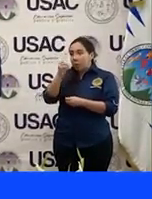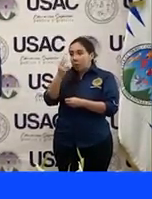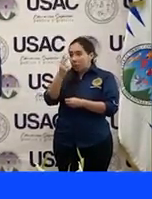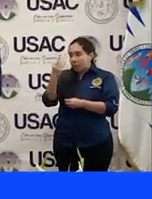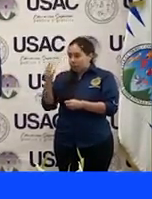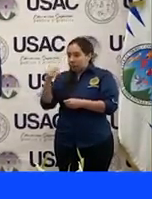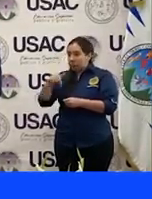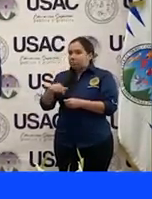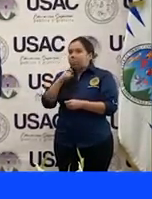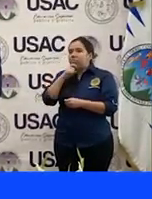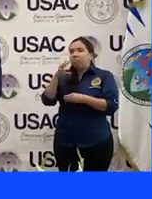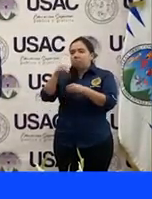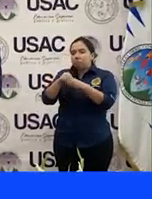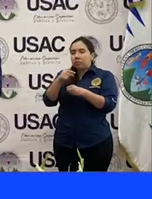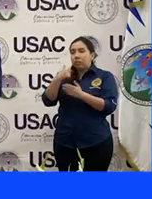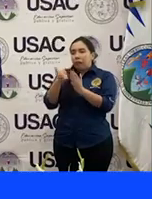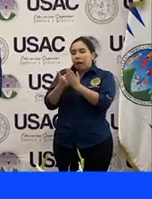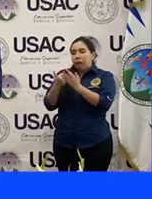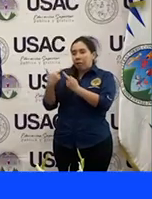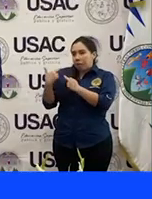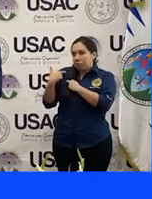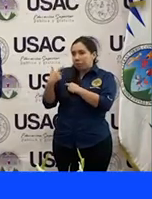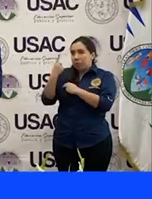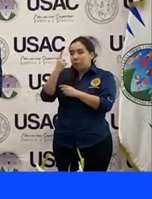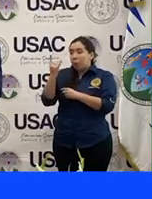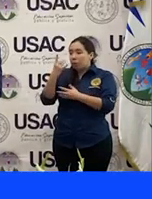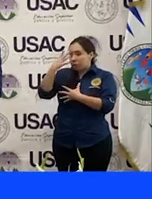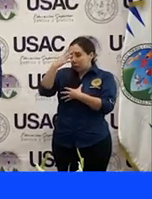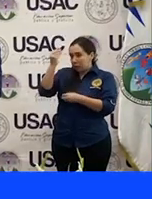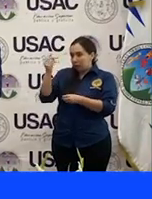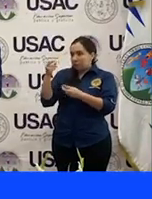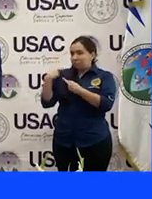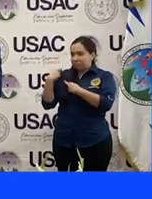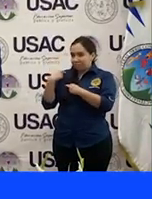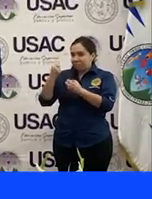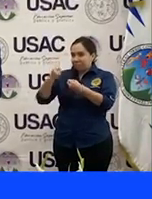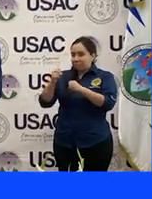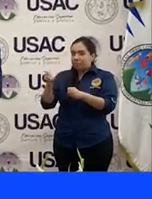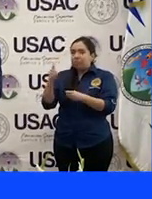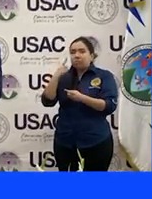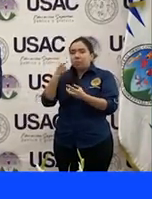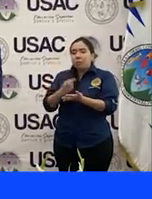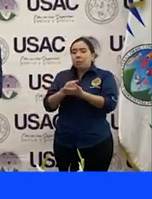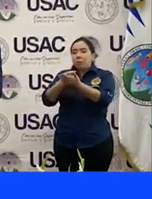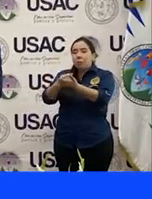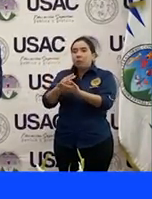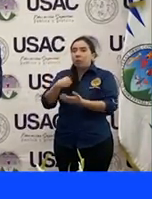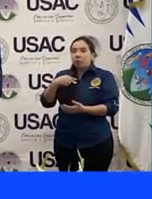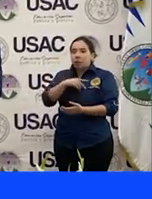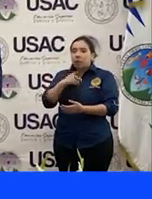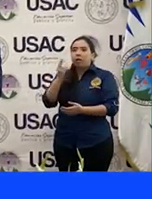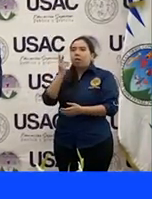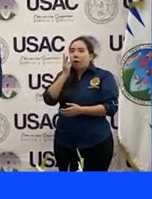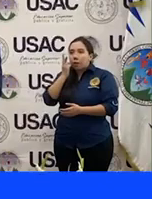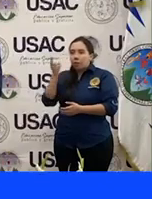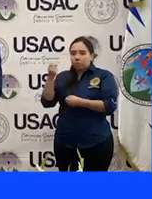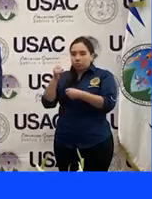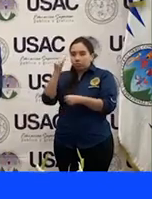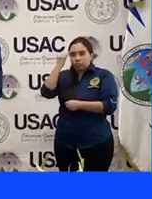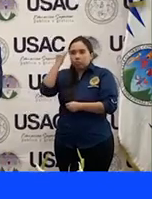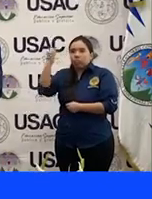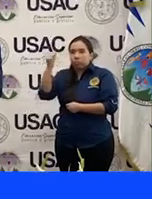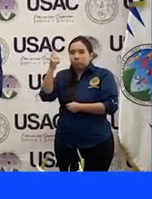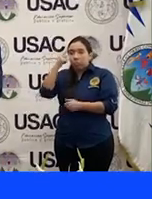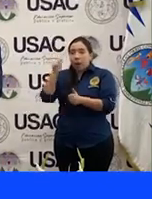2023, es una instancia académica creada por la Universidad de San Carlos de Guatemala a propuesta de nuestro señor rector, como ente